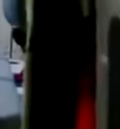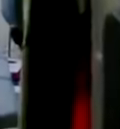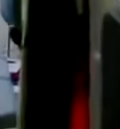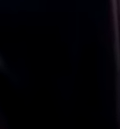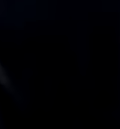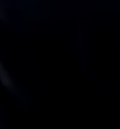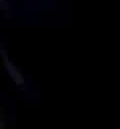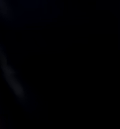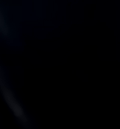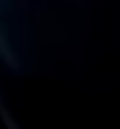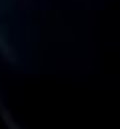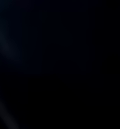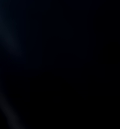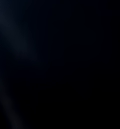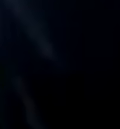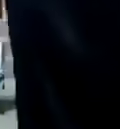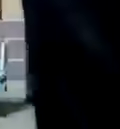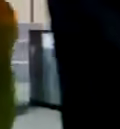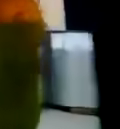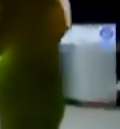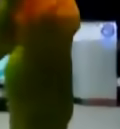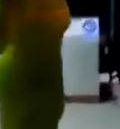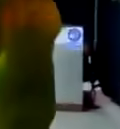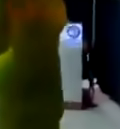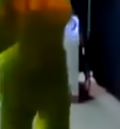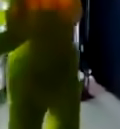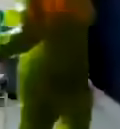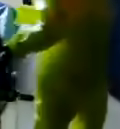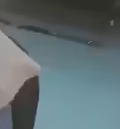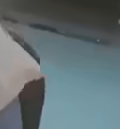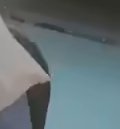Pero pese a la distancia, sabemos que su esfuerzo y lucha es inmediato.